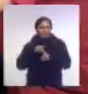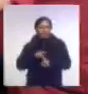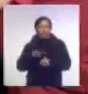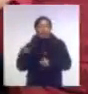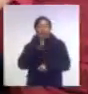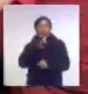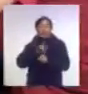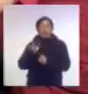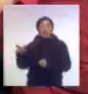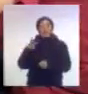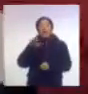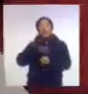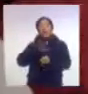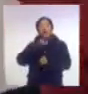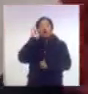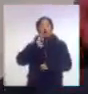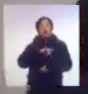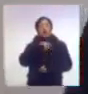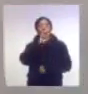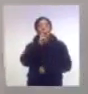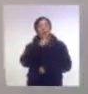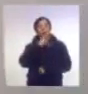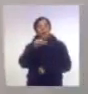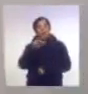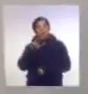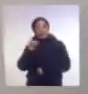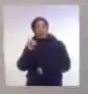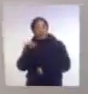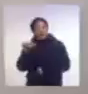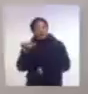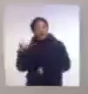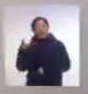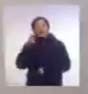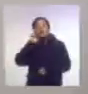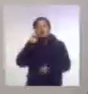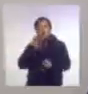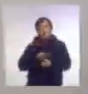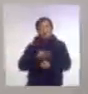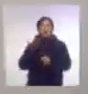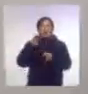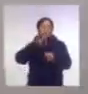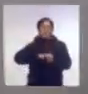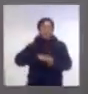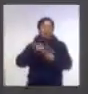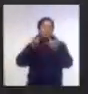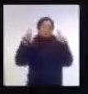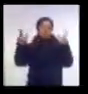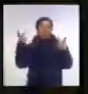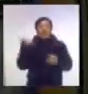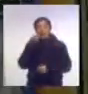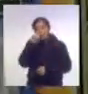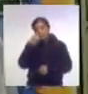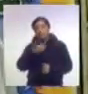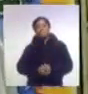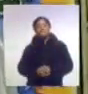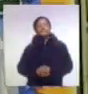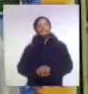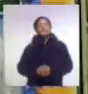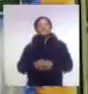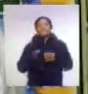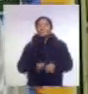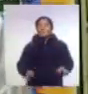Ceja, responsable del Departamento de Nutrición del Hospital General de Tlaxcala. Es muy importante